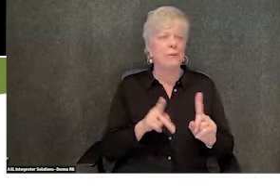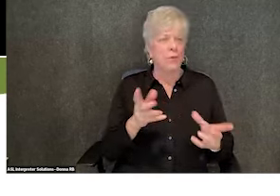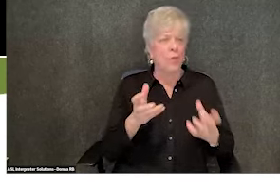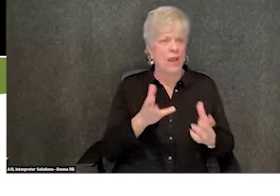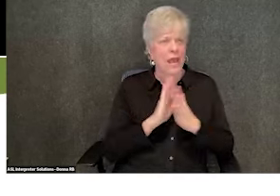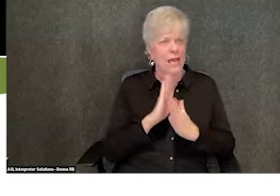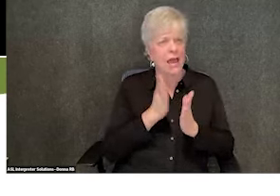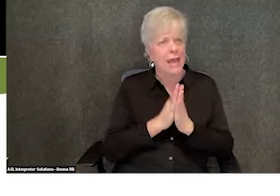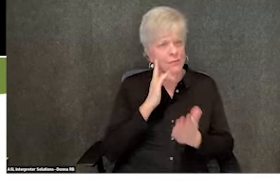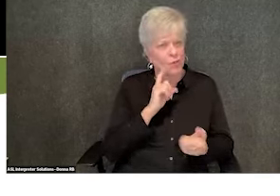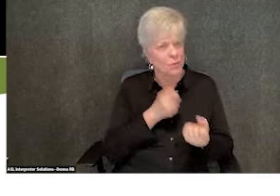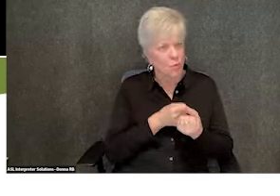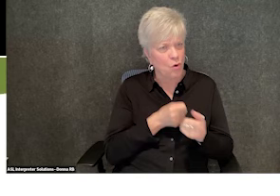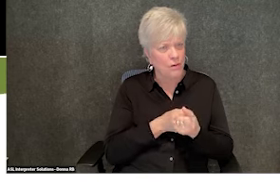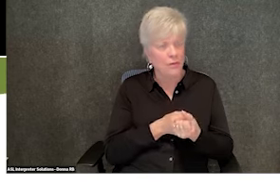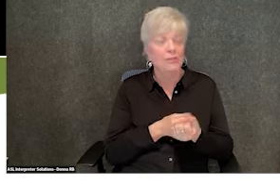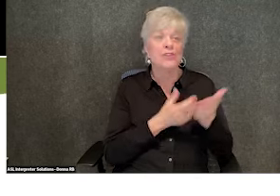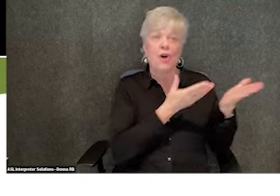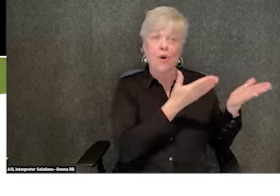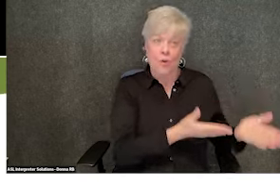impuestos. Y eso es verdad para todos.